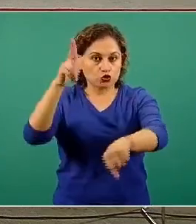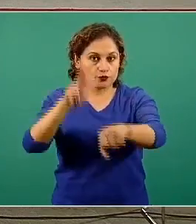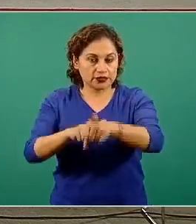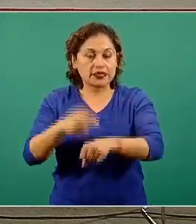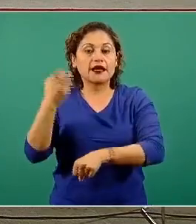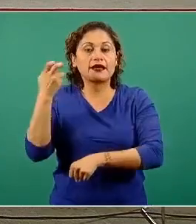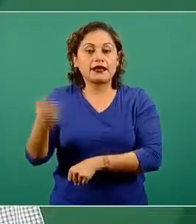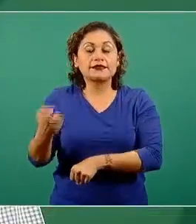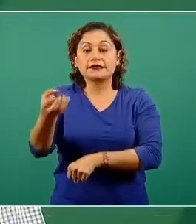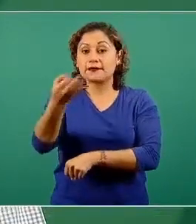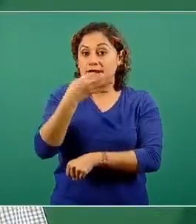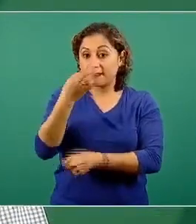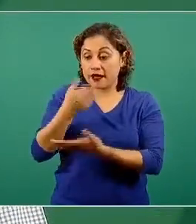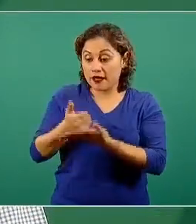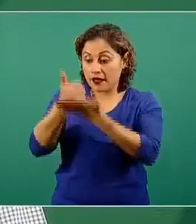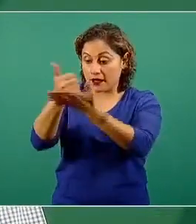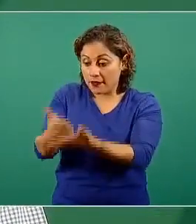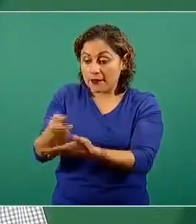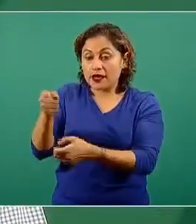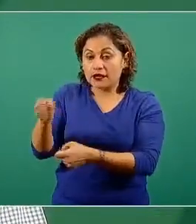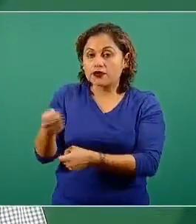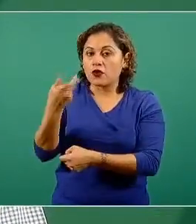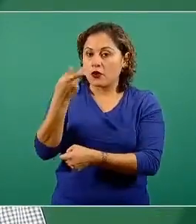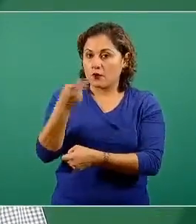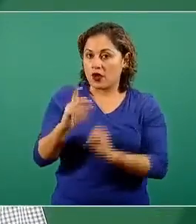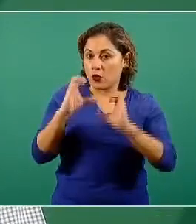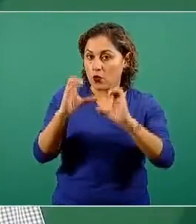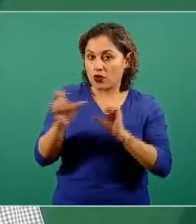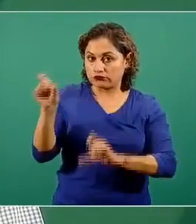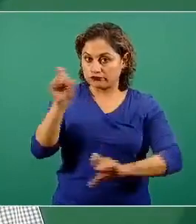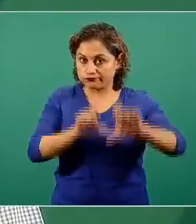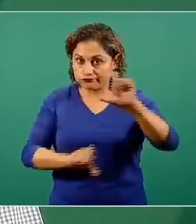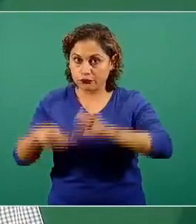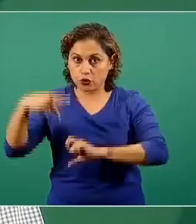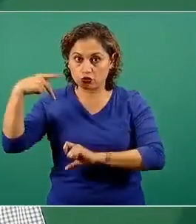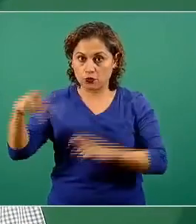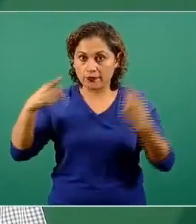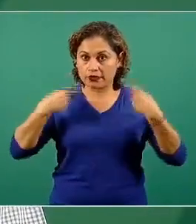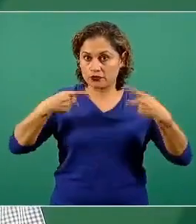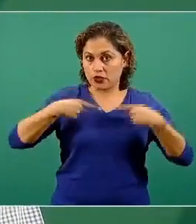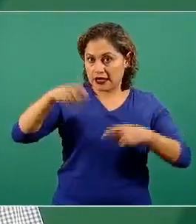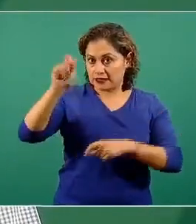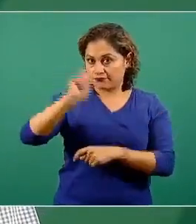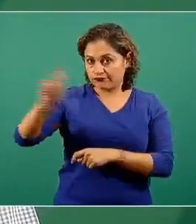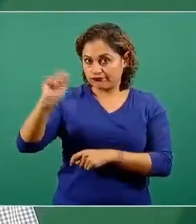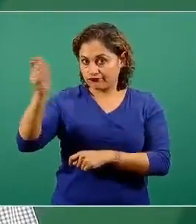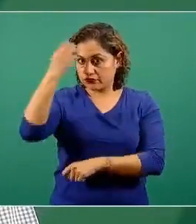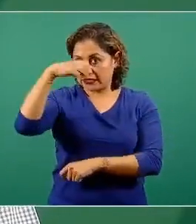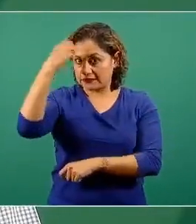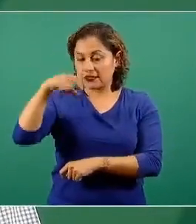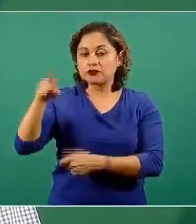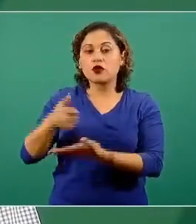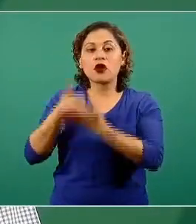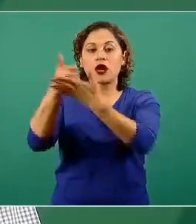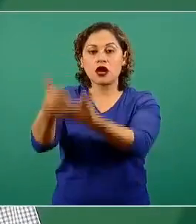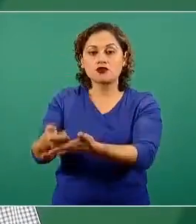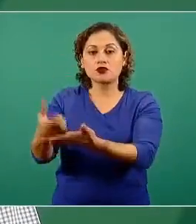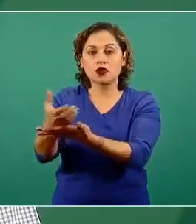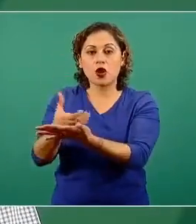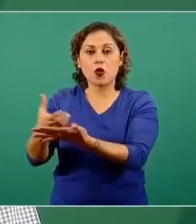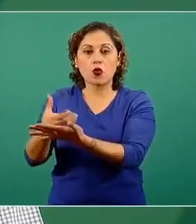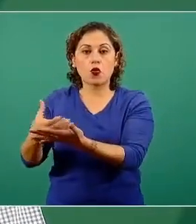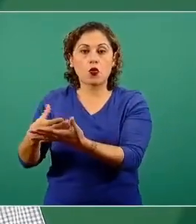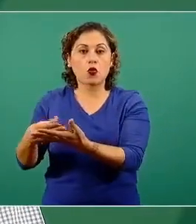medicamento, con dosis también muy definidas por los especialistas, va a generar sí una mejoría en la